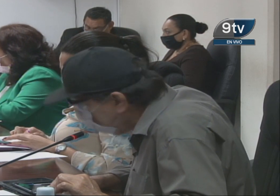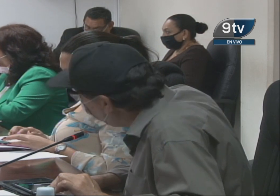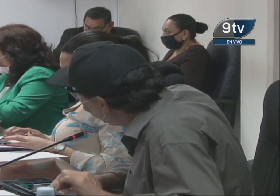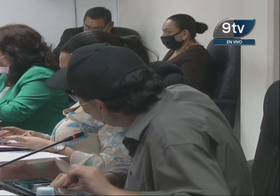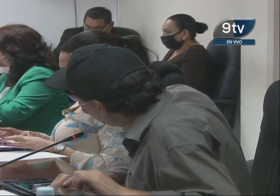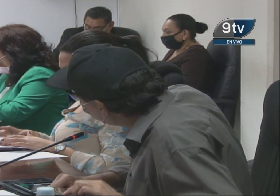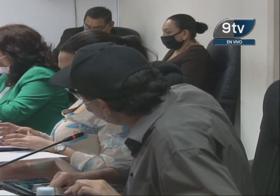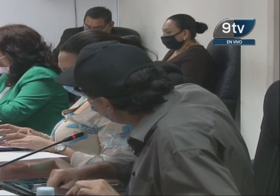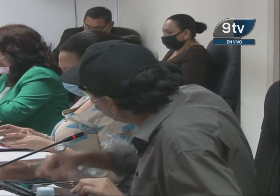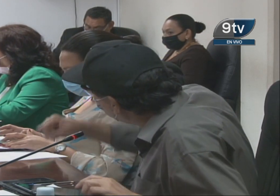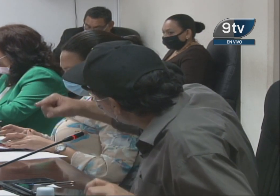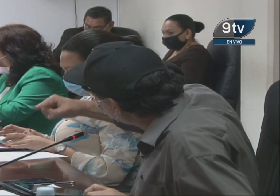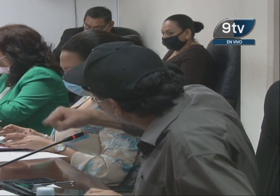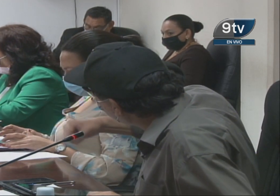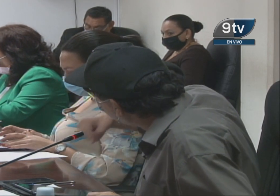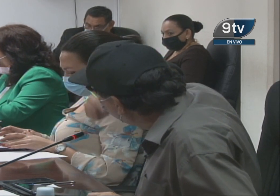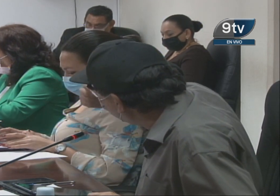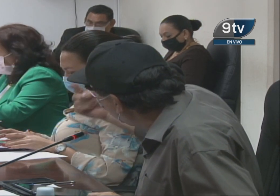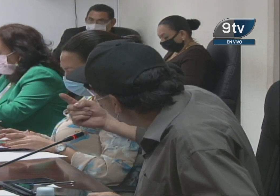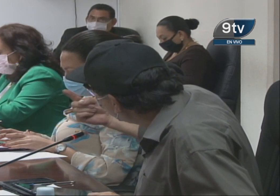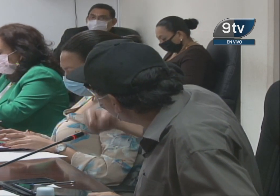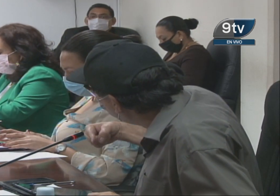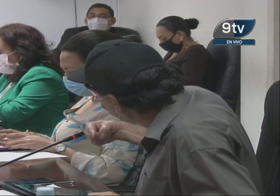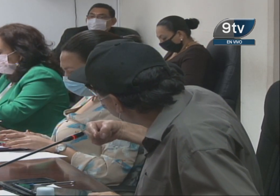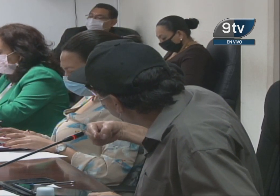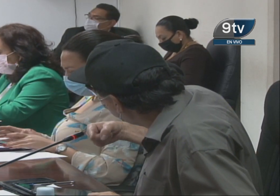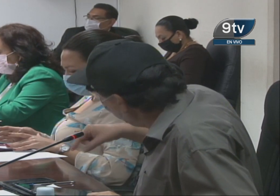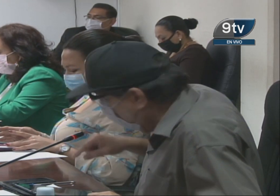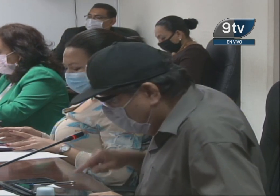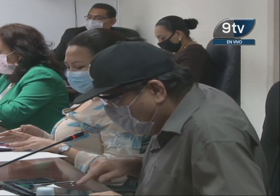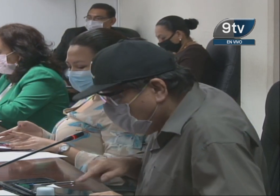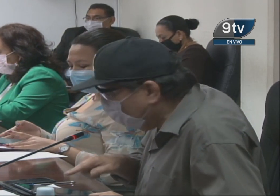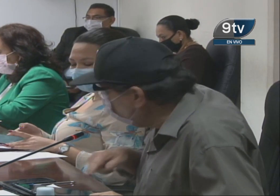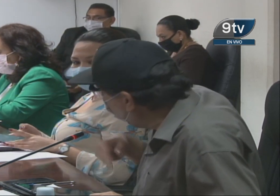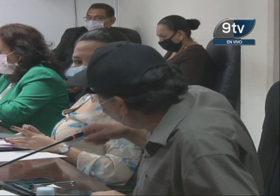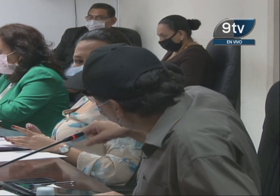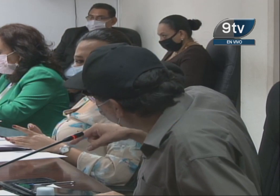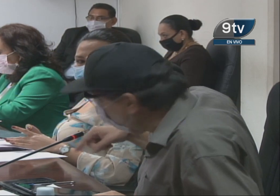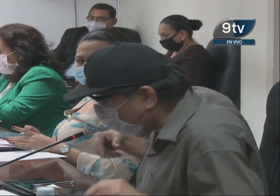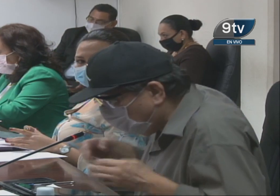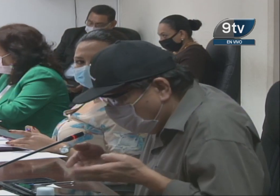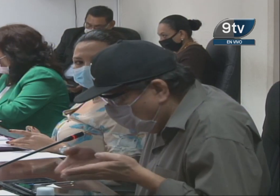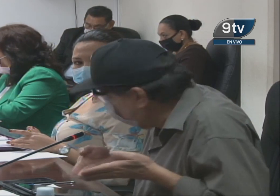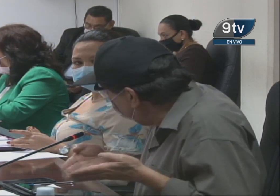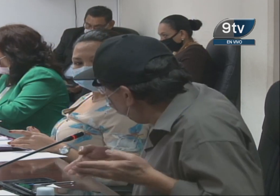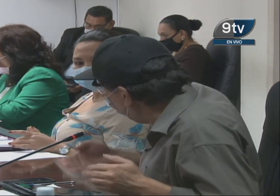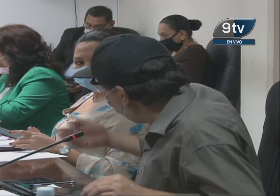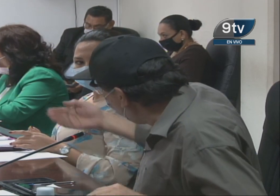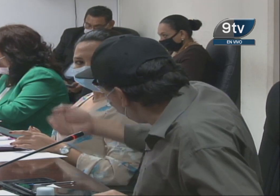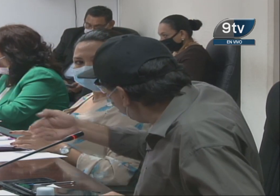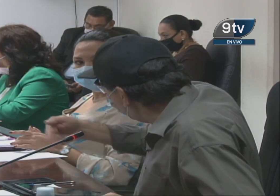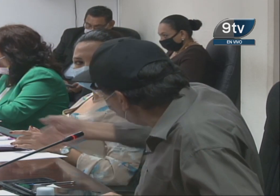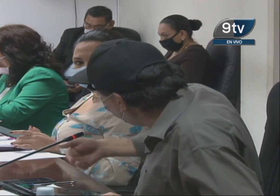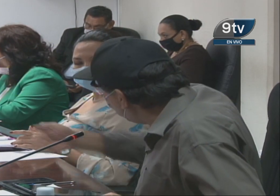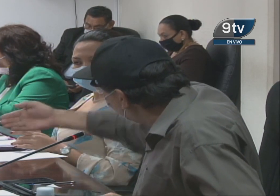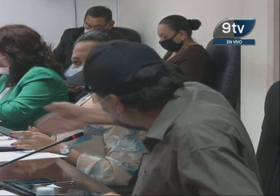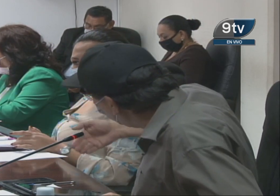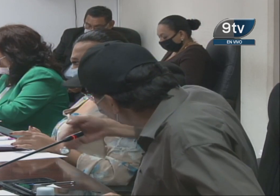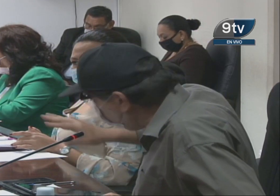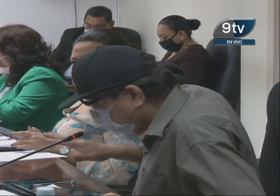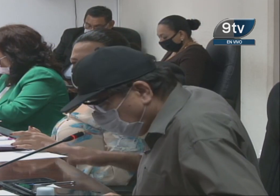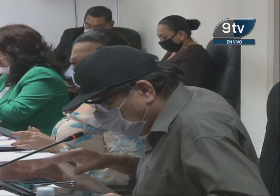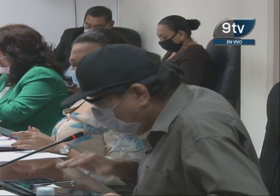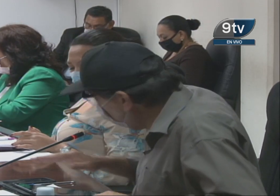1952 con el 1953, están al revés. Yo los he revisado de la copia que nos envían a